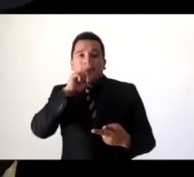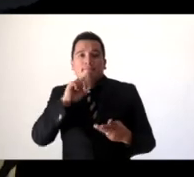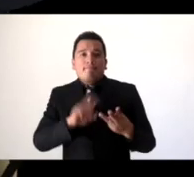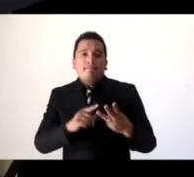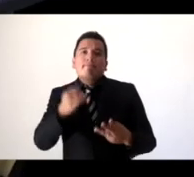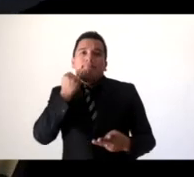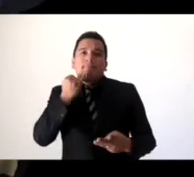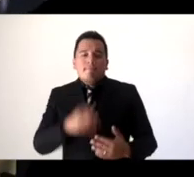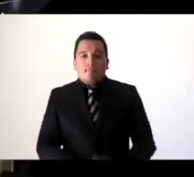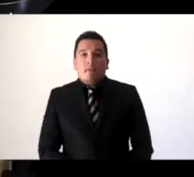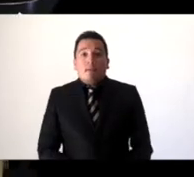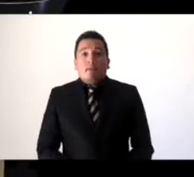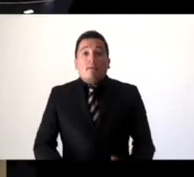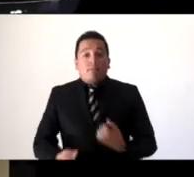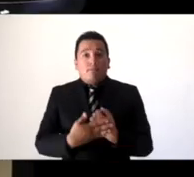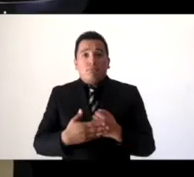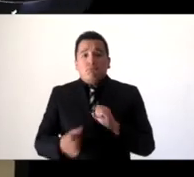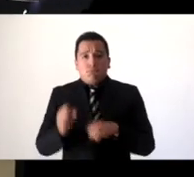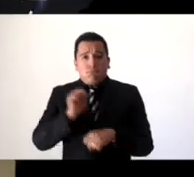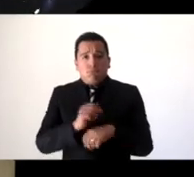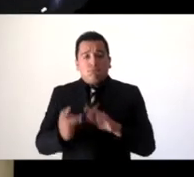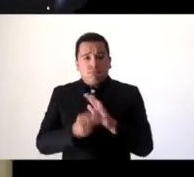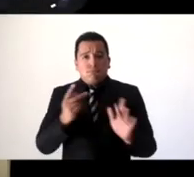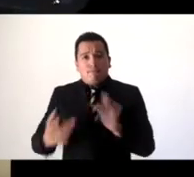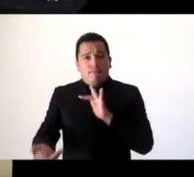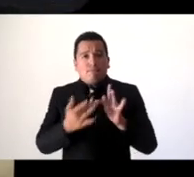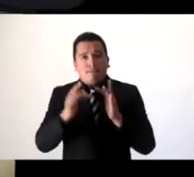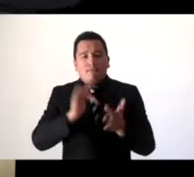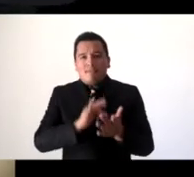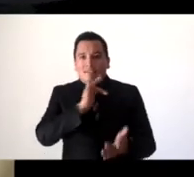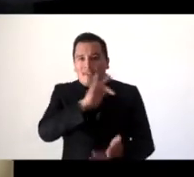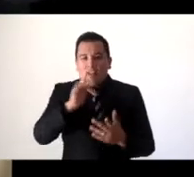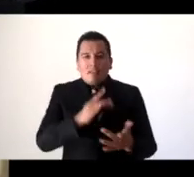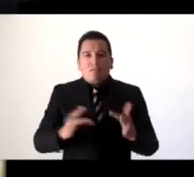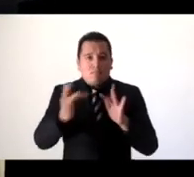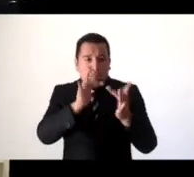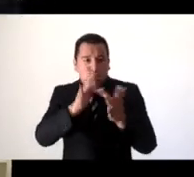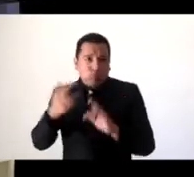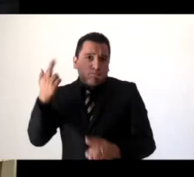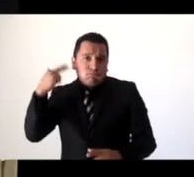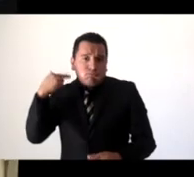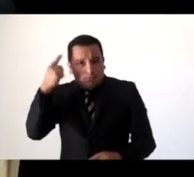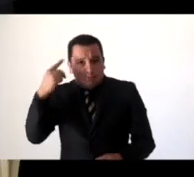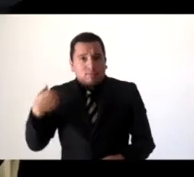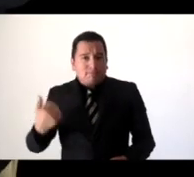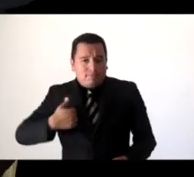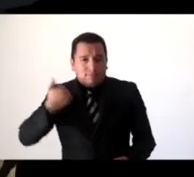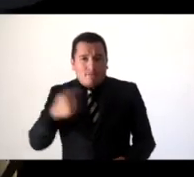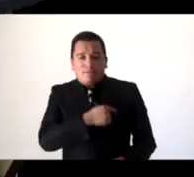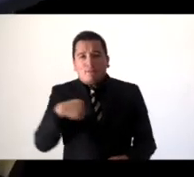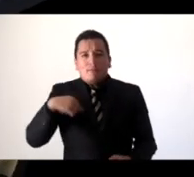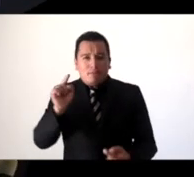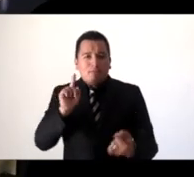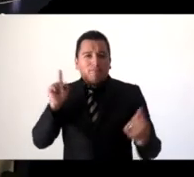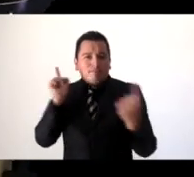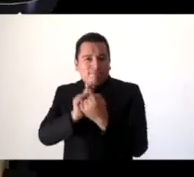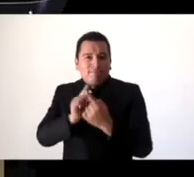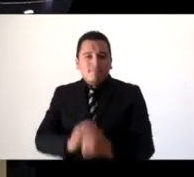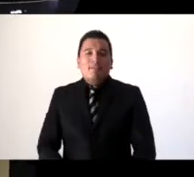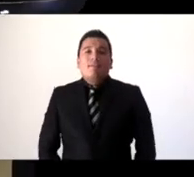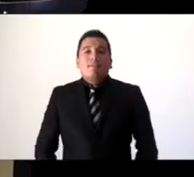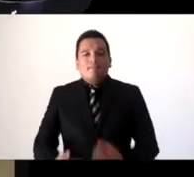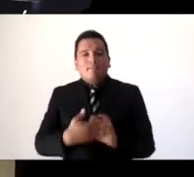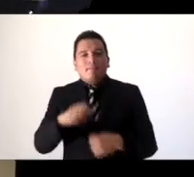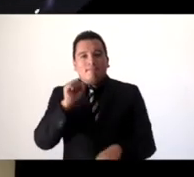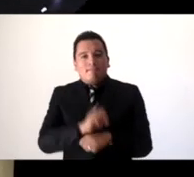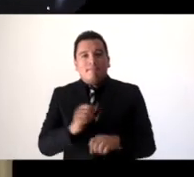Twitter y también tenemos el Instagram. Nos escuchamos la próxima semana. Agradecemos a la Red Estatal de Radio por esta oportunidad de estar en contacto con